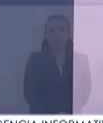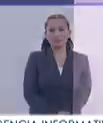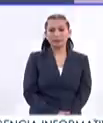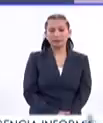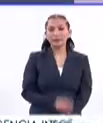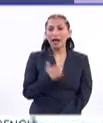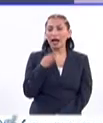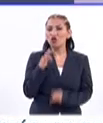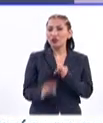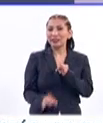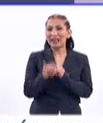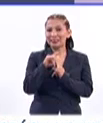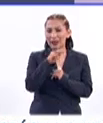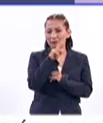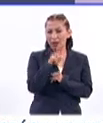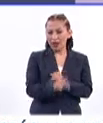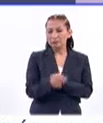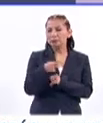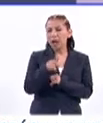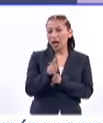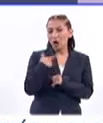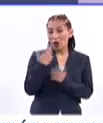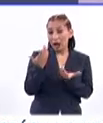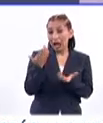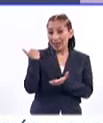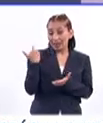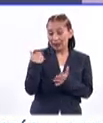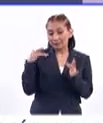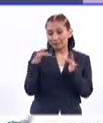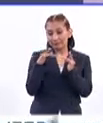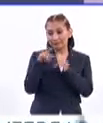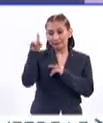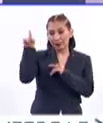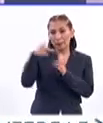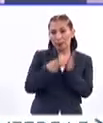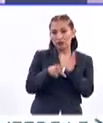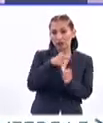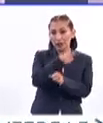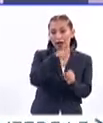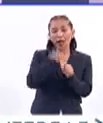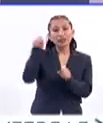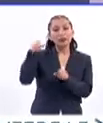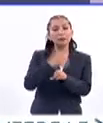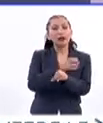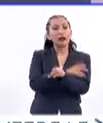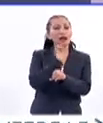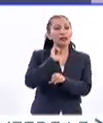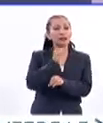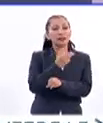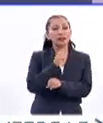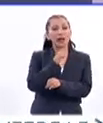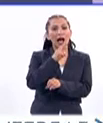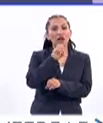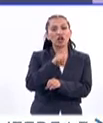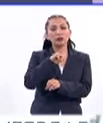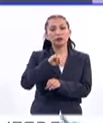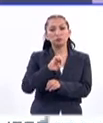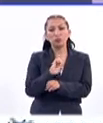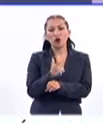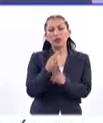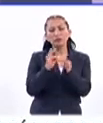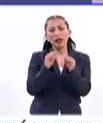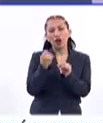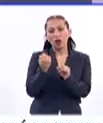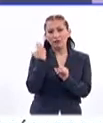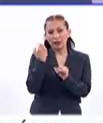Y bueno, llegamos al final de Interfaz, pero no nos vamos sin antes enlazarnos hasta Palacio Nacional. Ahí está nuestra compañera Sharon Smoke y nos tiene los